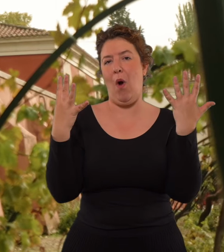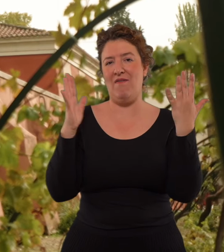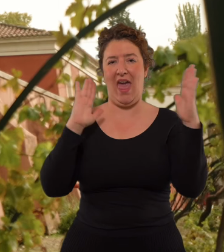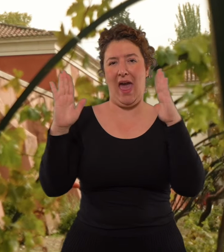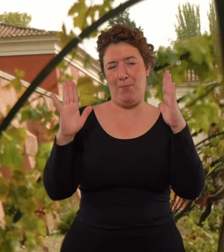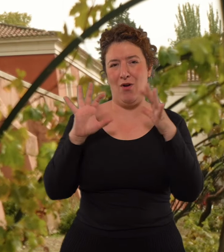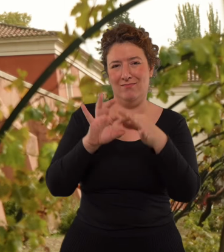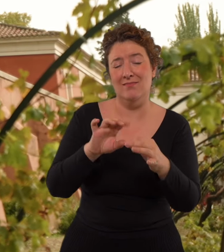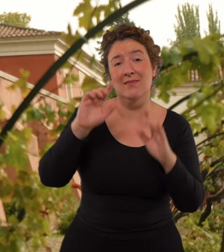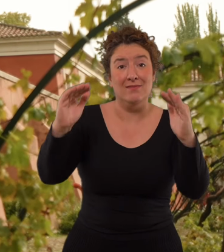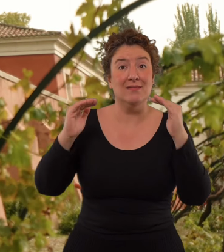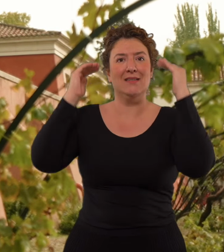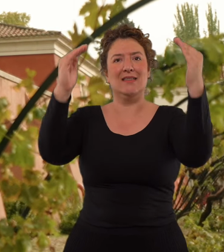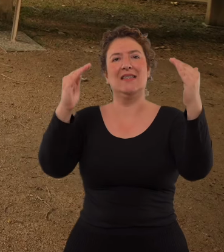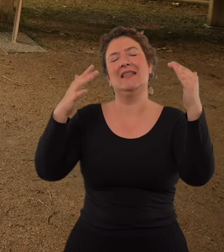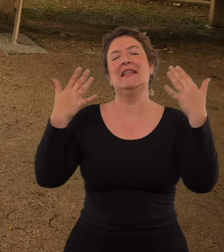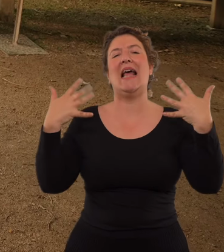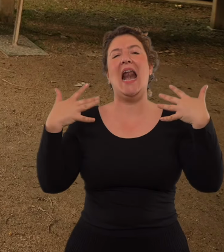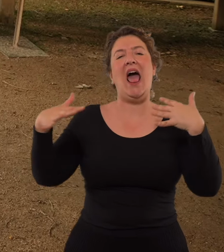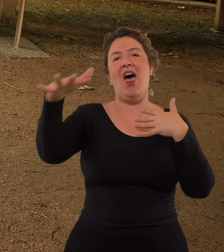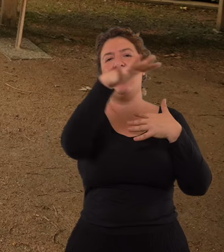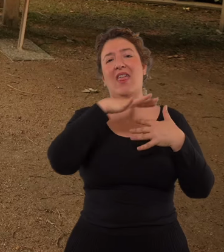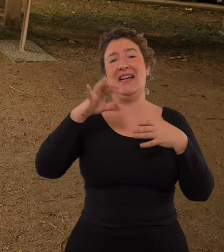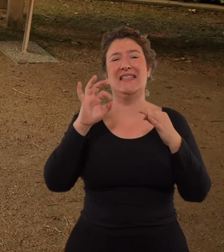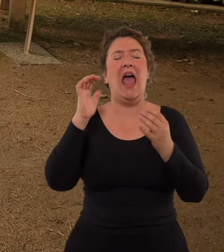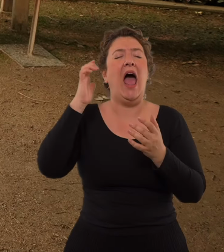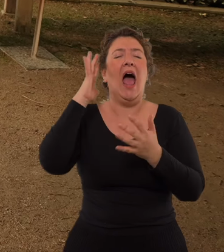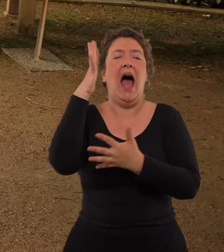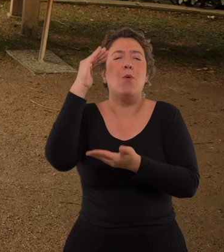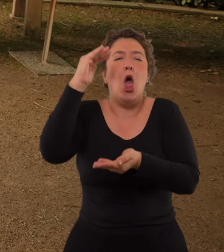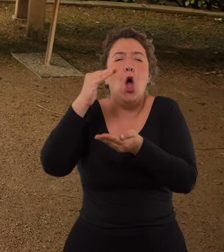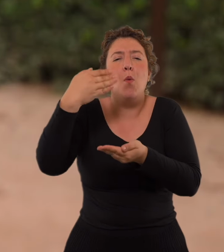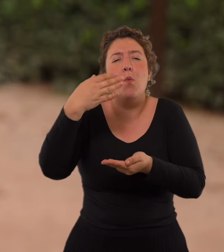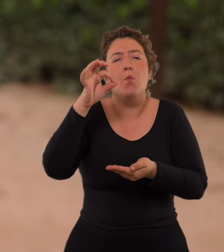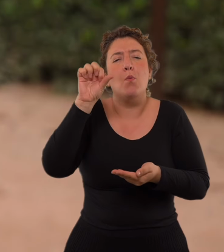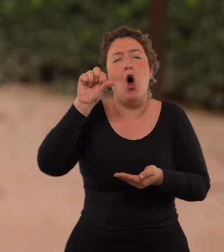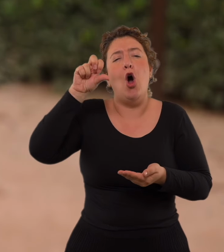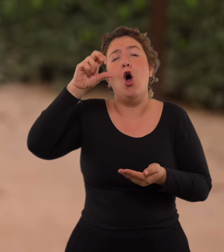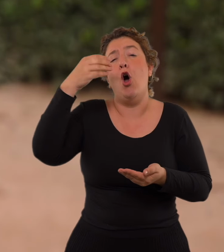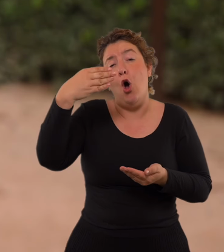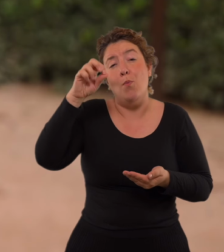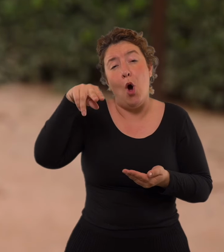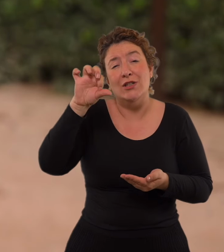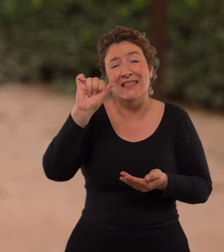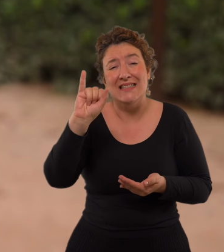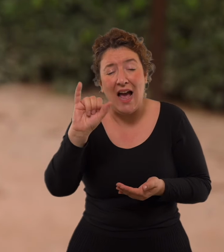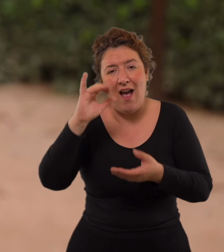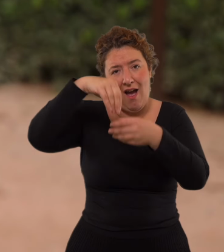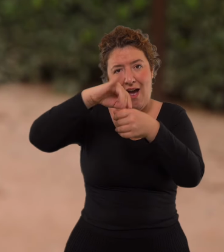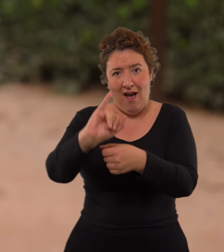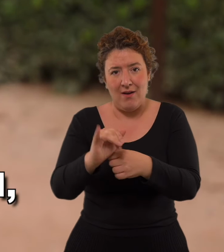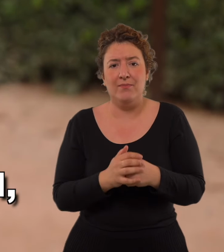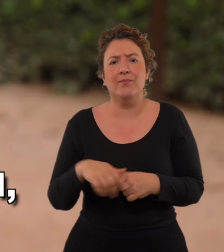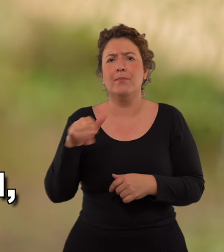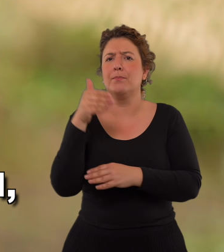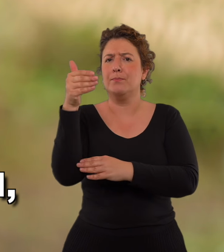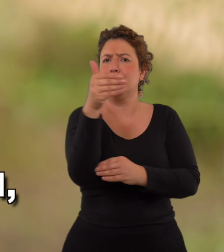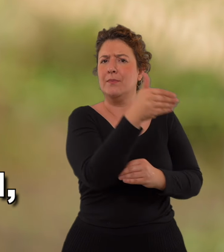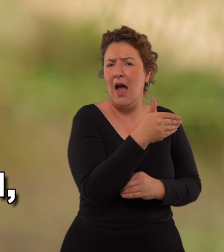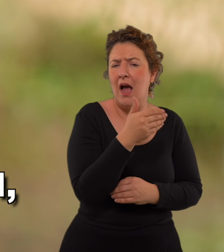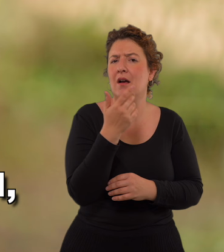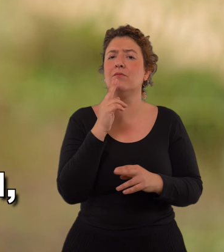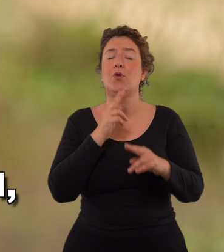y la terraza alta de los laureles, que alberga la colección de bonsáis. Todas las plantas llevan un cartel identificativo, con su